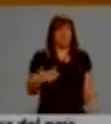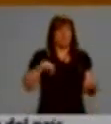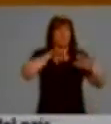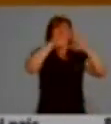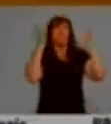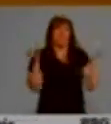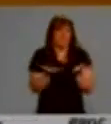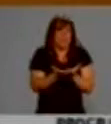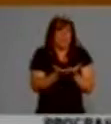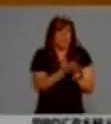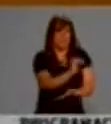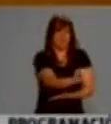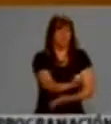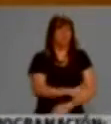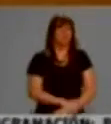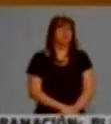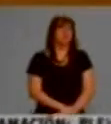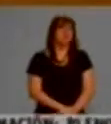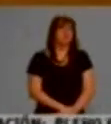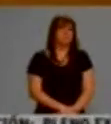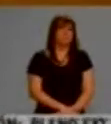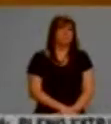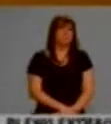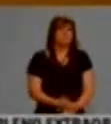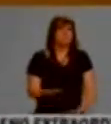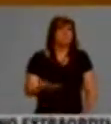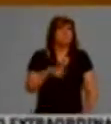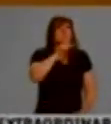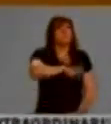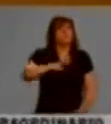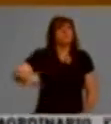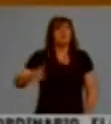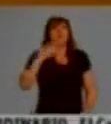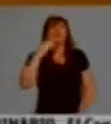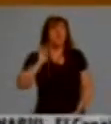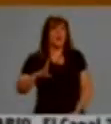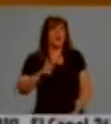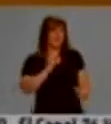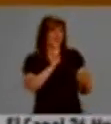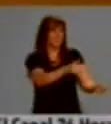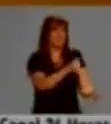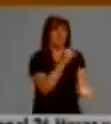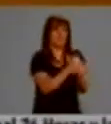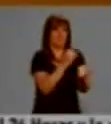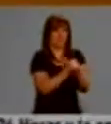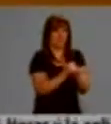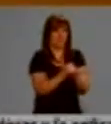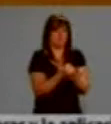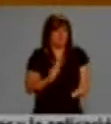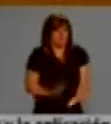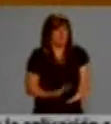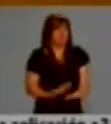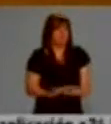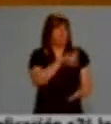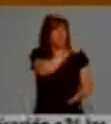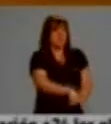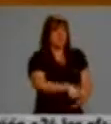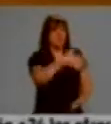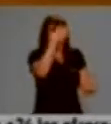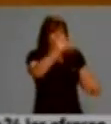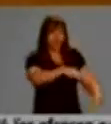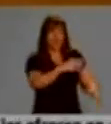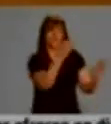mundo civilizado. ¿Y quién debe aportar las pruebas que demuestran que una persona no es